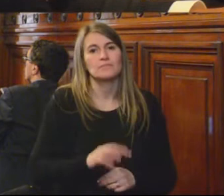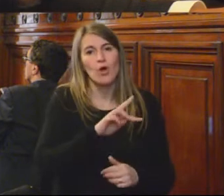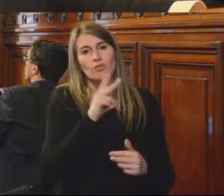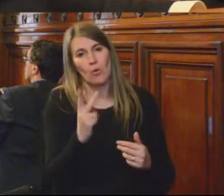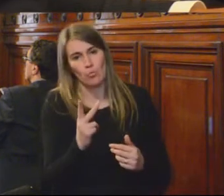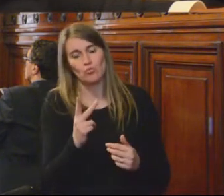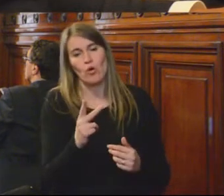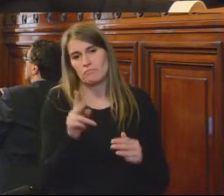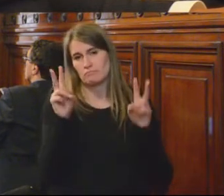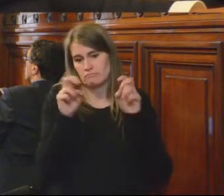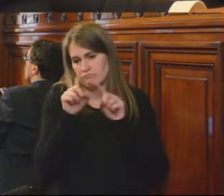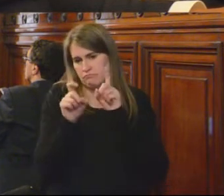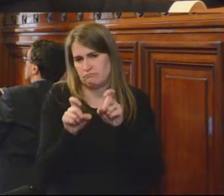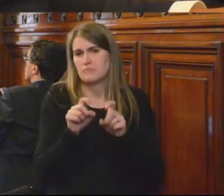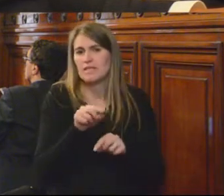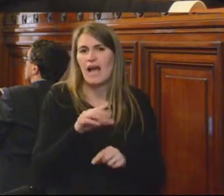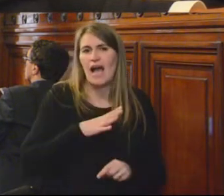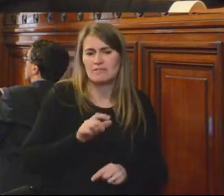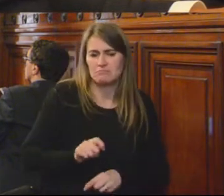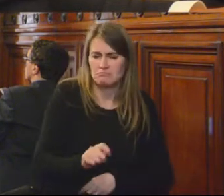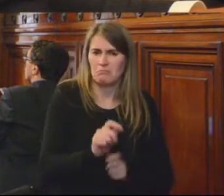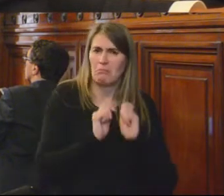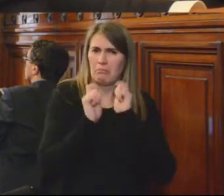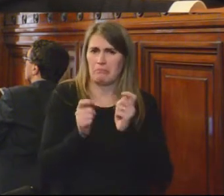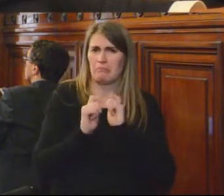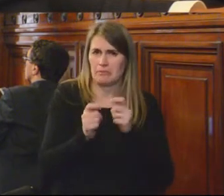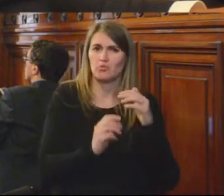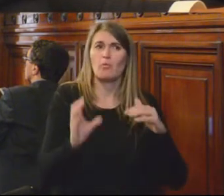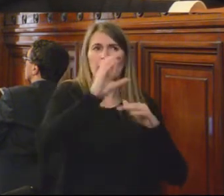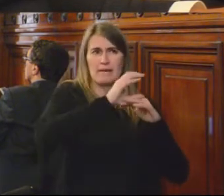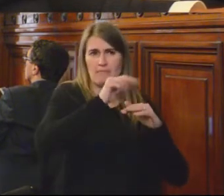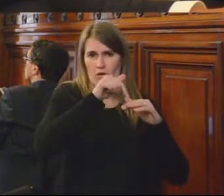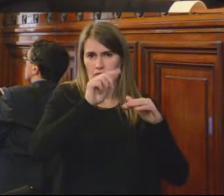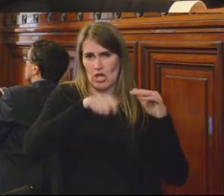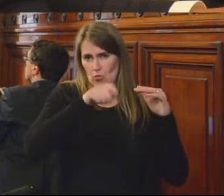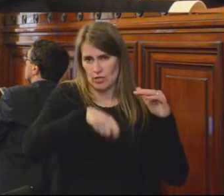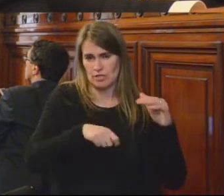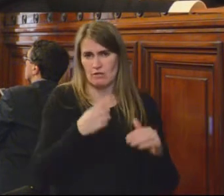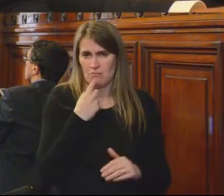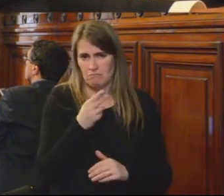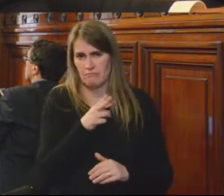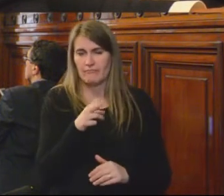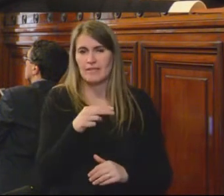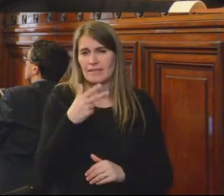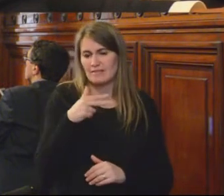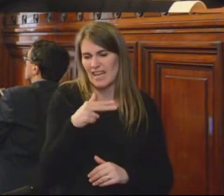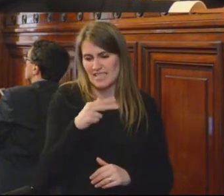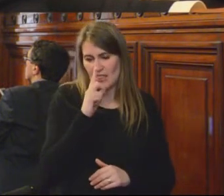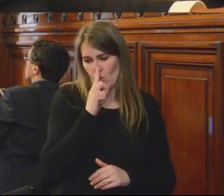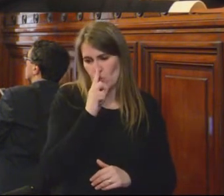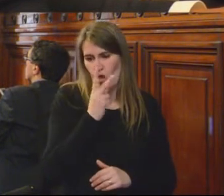cuestionamiento, por ejemplo, fue la designación de magistrados al Tribunal Supremo de Justicia. Este caso tuvo su génesis el 13 de junio del presente